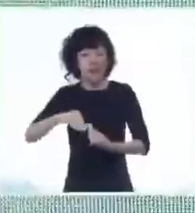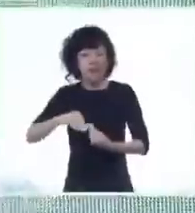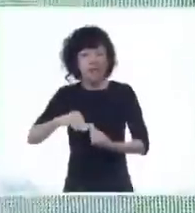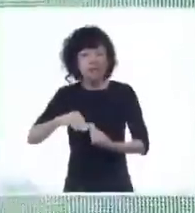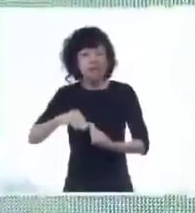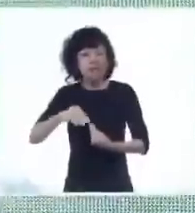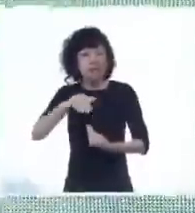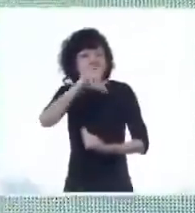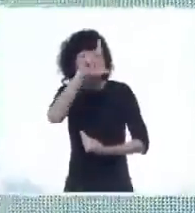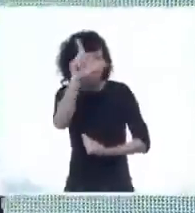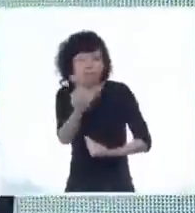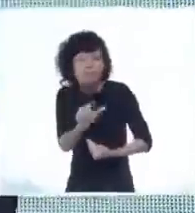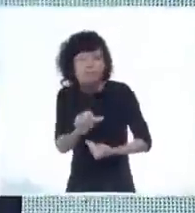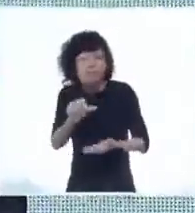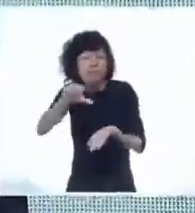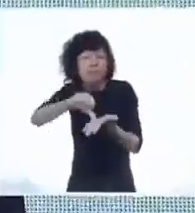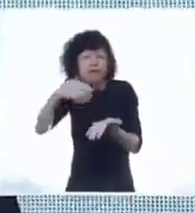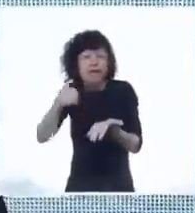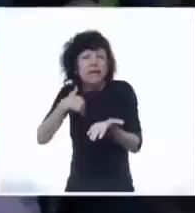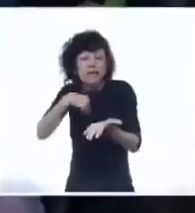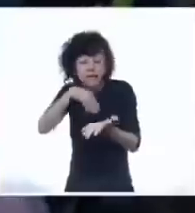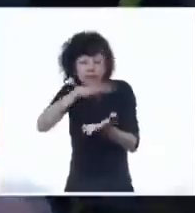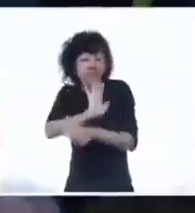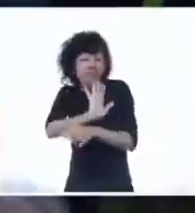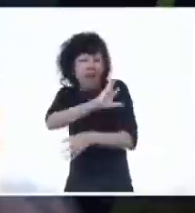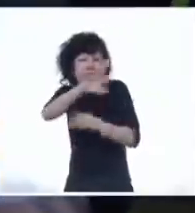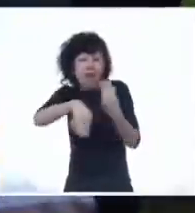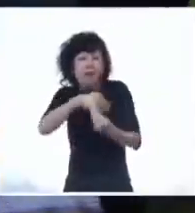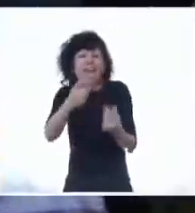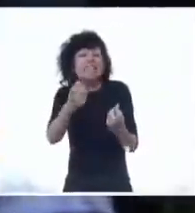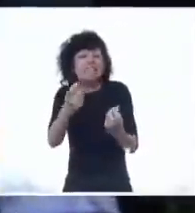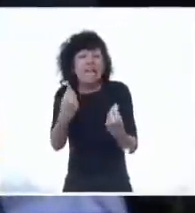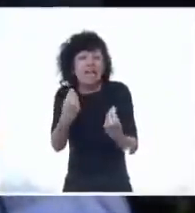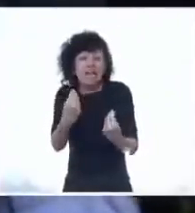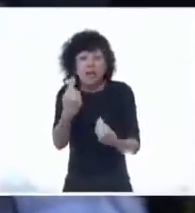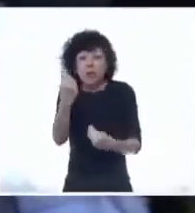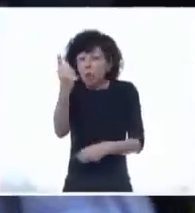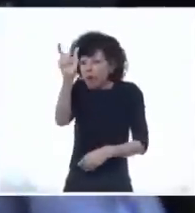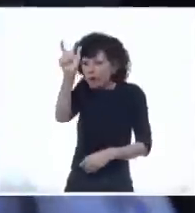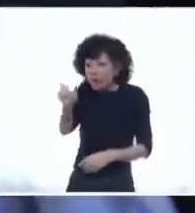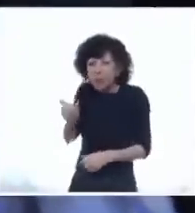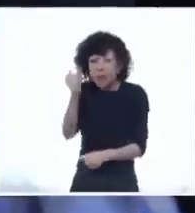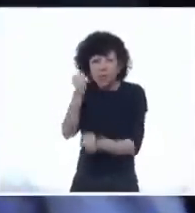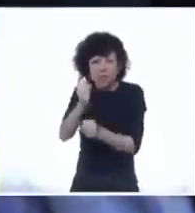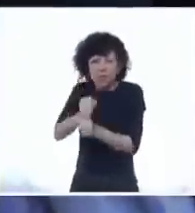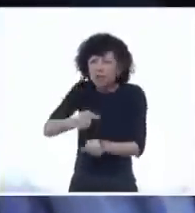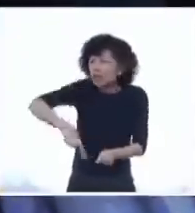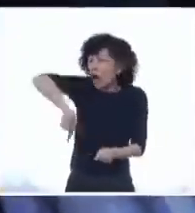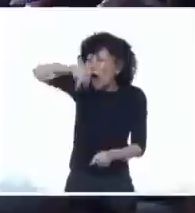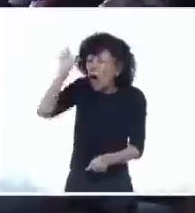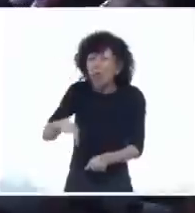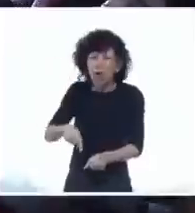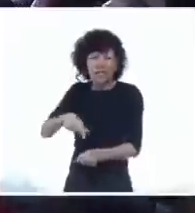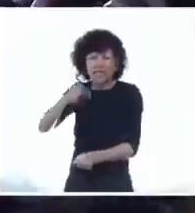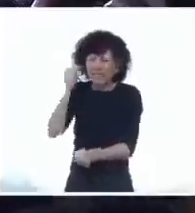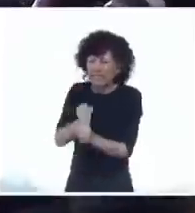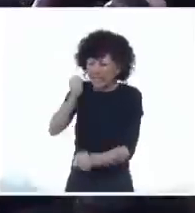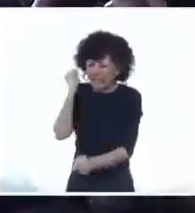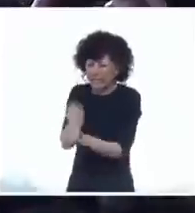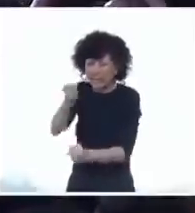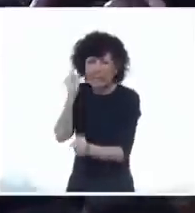es alguien que trabaje 24/7 protegiéndola, que